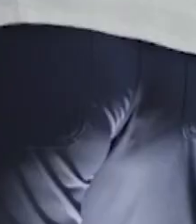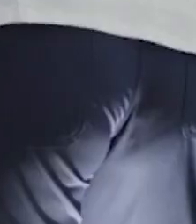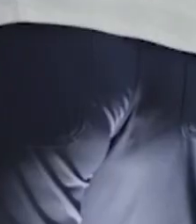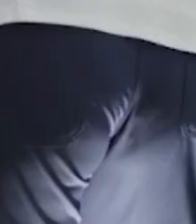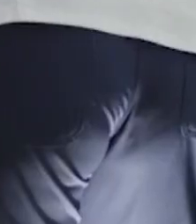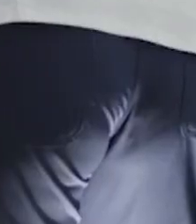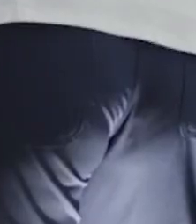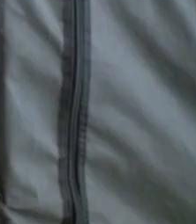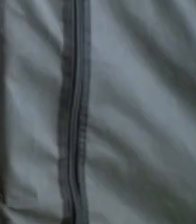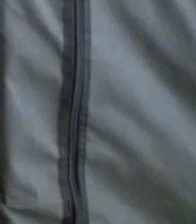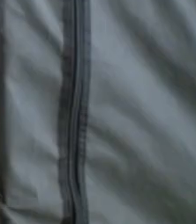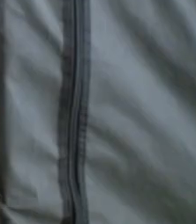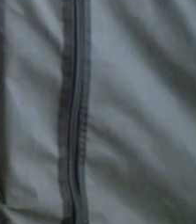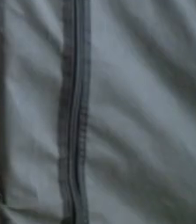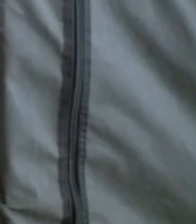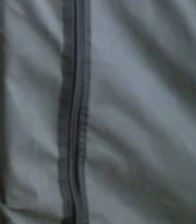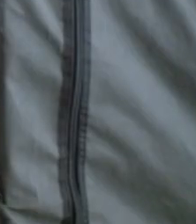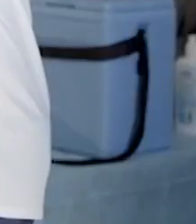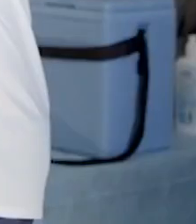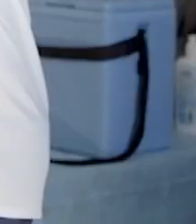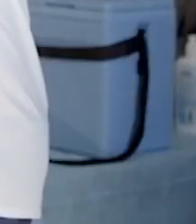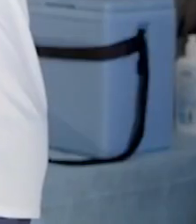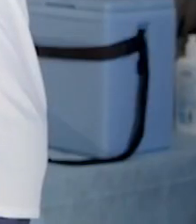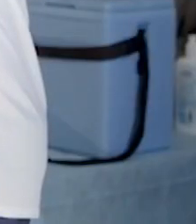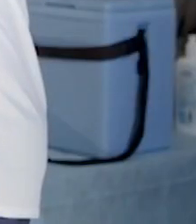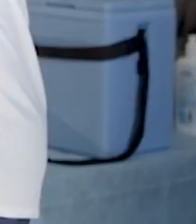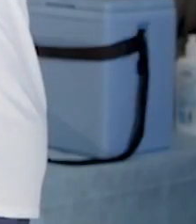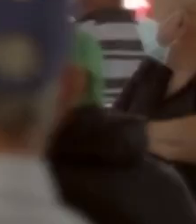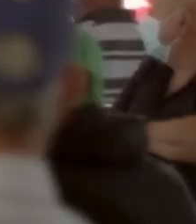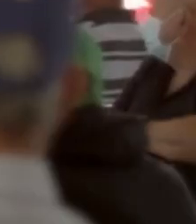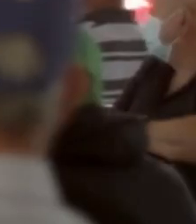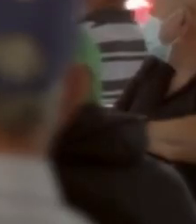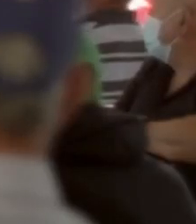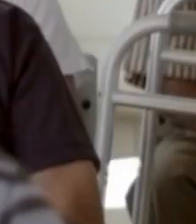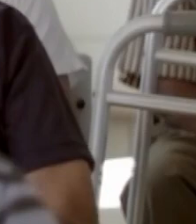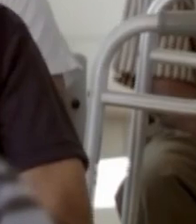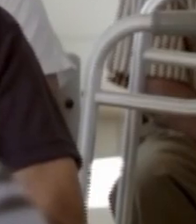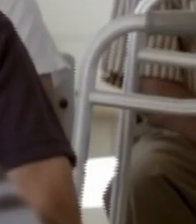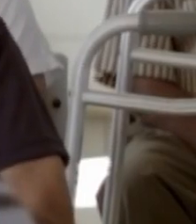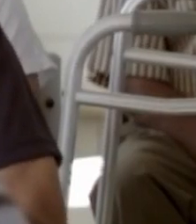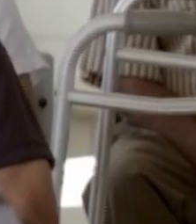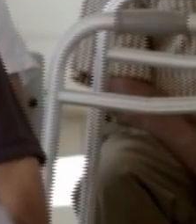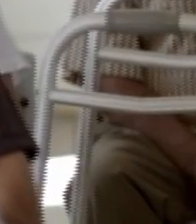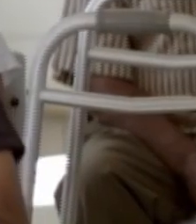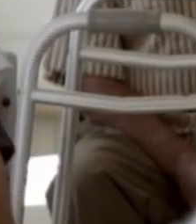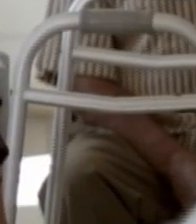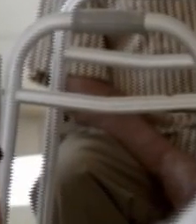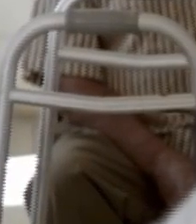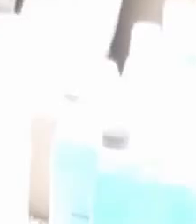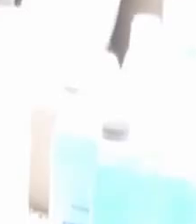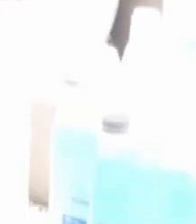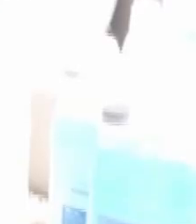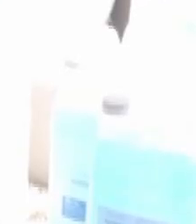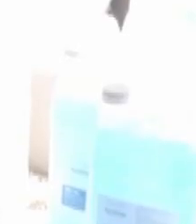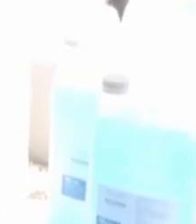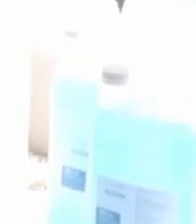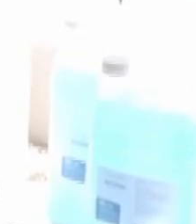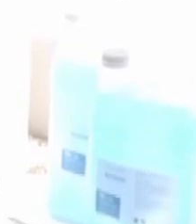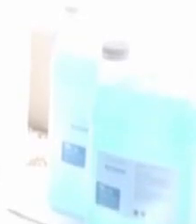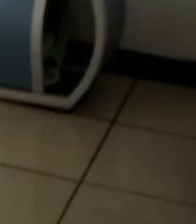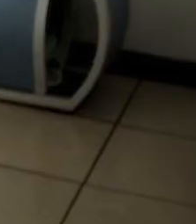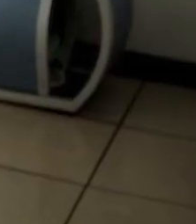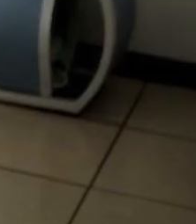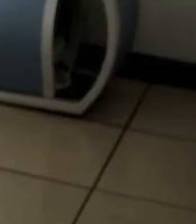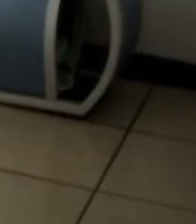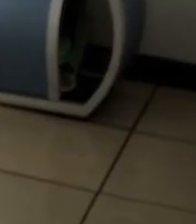vidas en nuestro albergue. 1.400 millones de colones fueron aprobados para apoyar a cientos de personas adultas mayores en